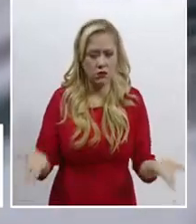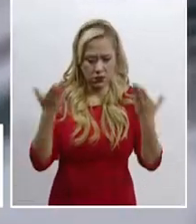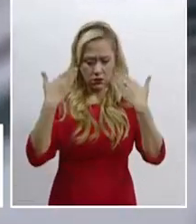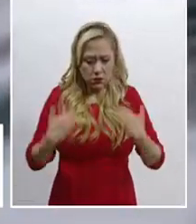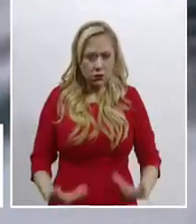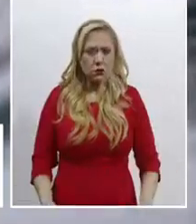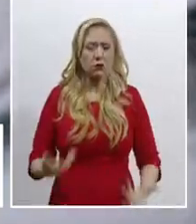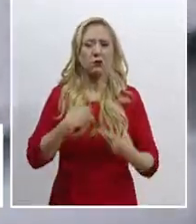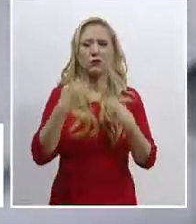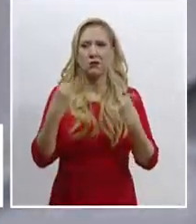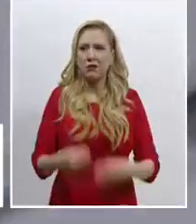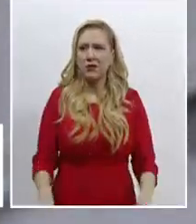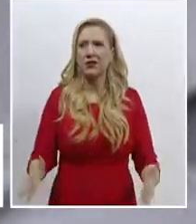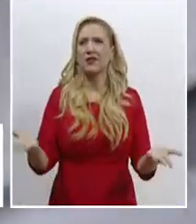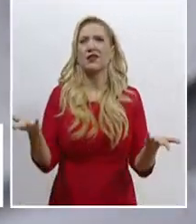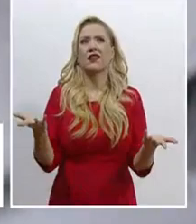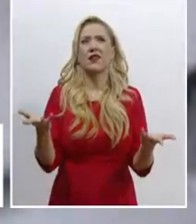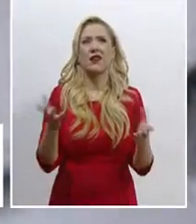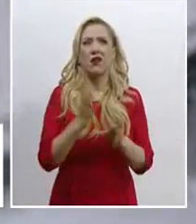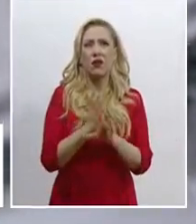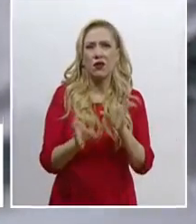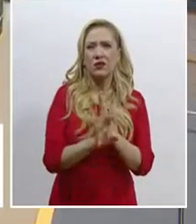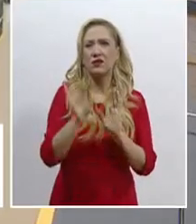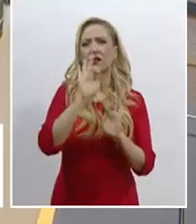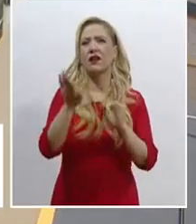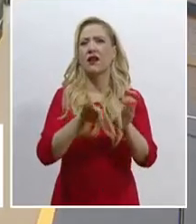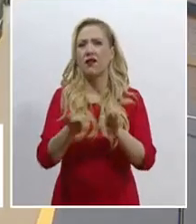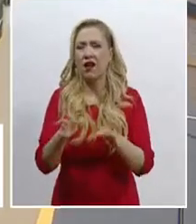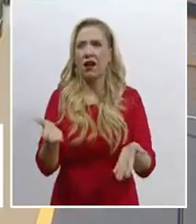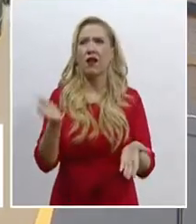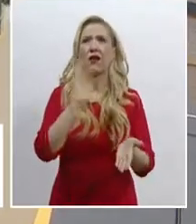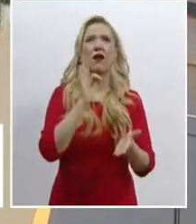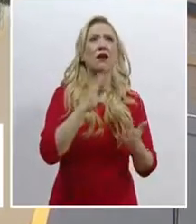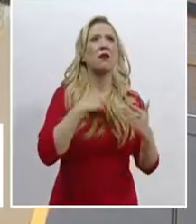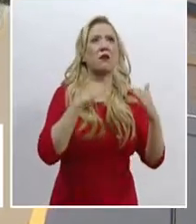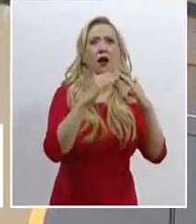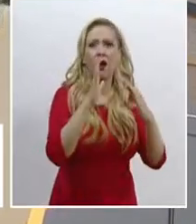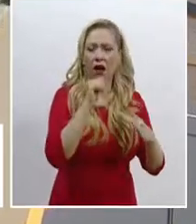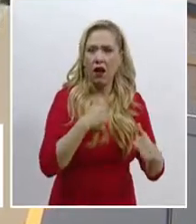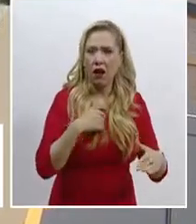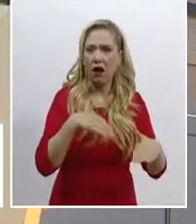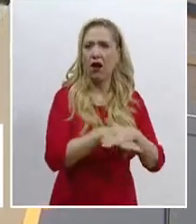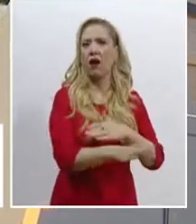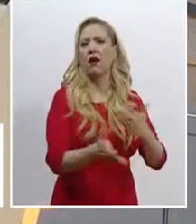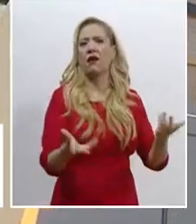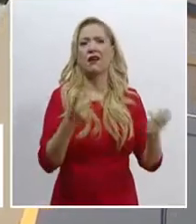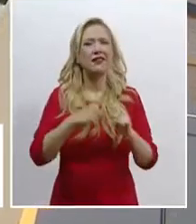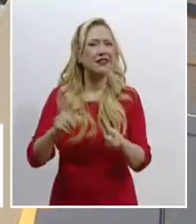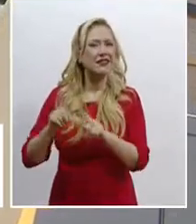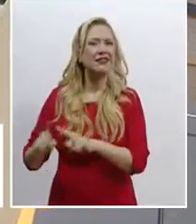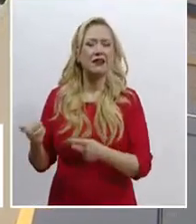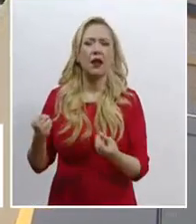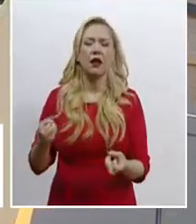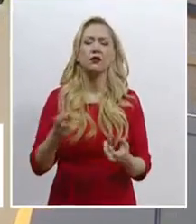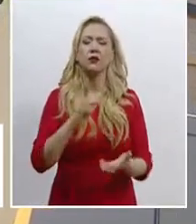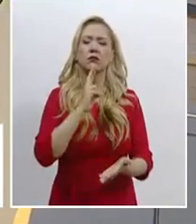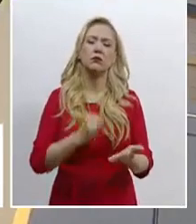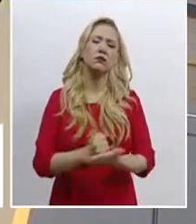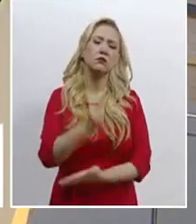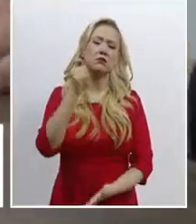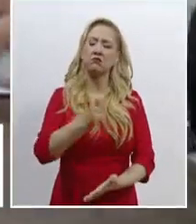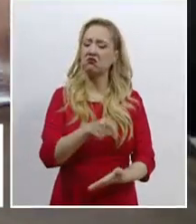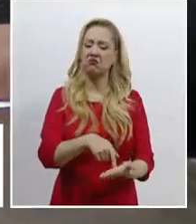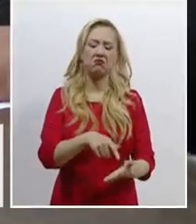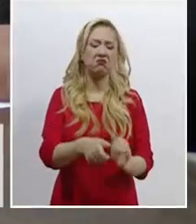no patrimonial que rebase el ámbito de la relación contractual. En el caso, revocó la sentencia impugnada y devolvió el expediente al